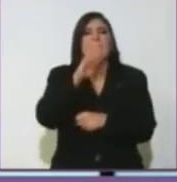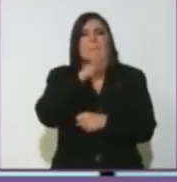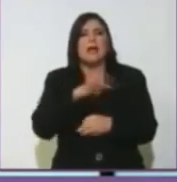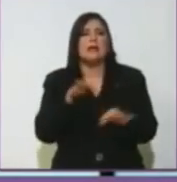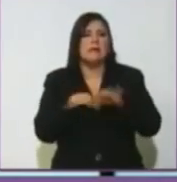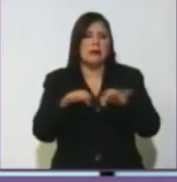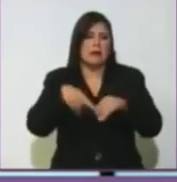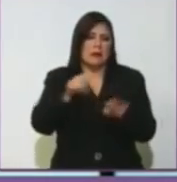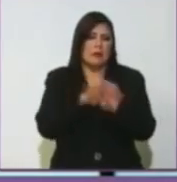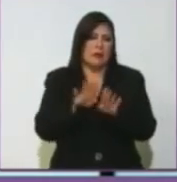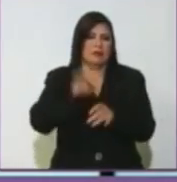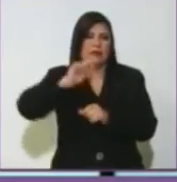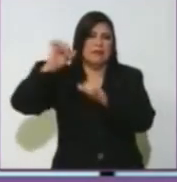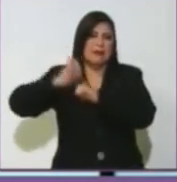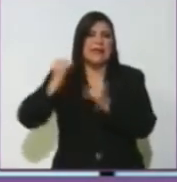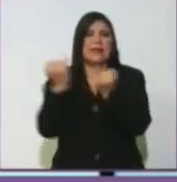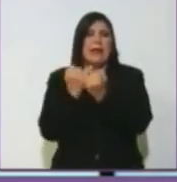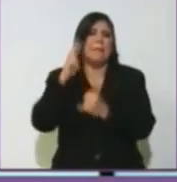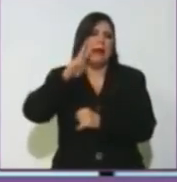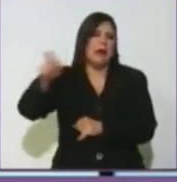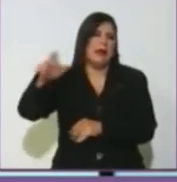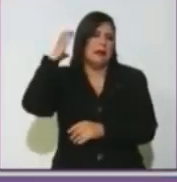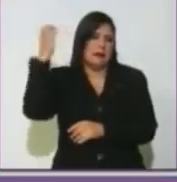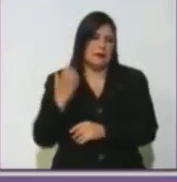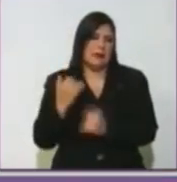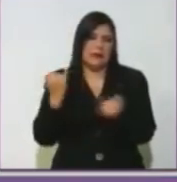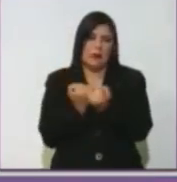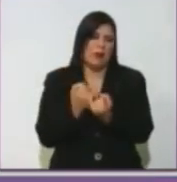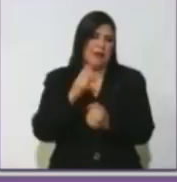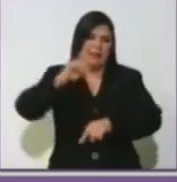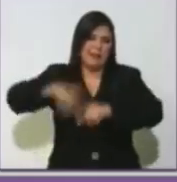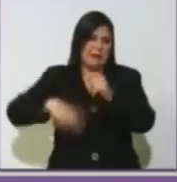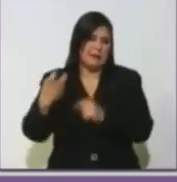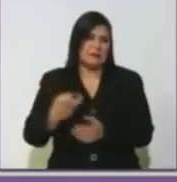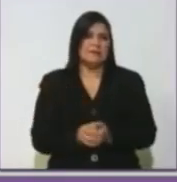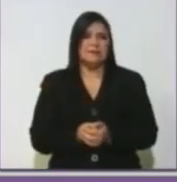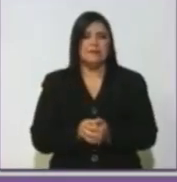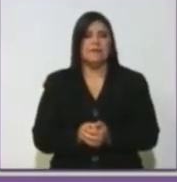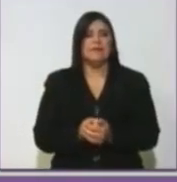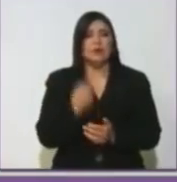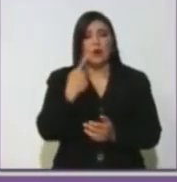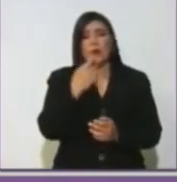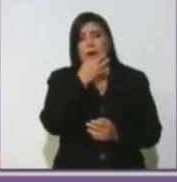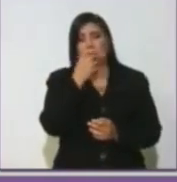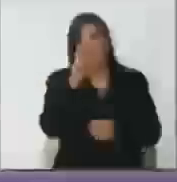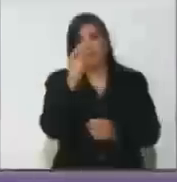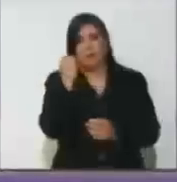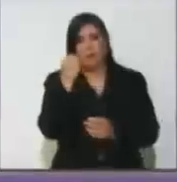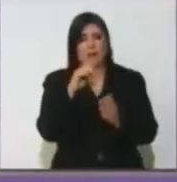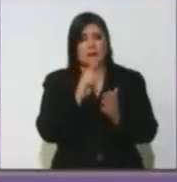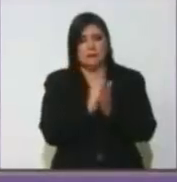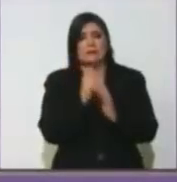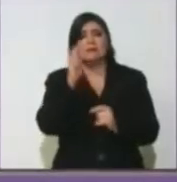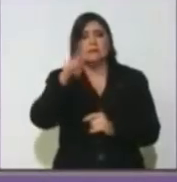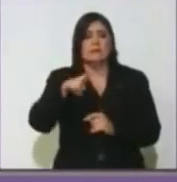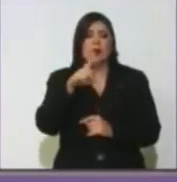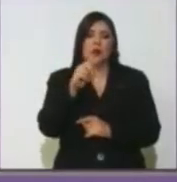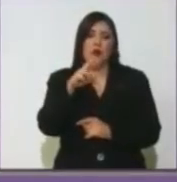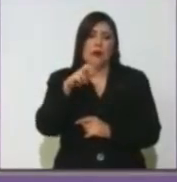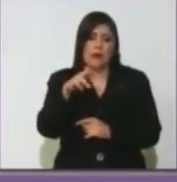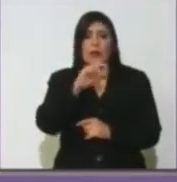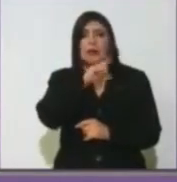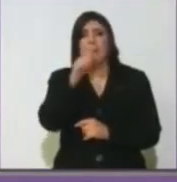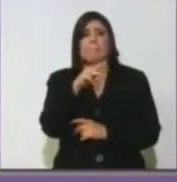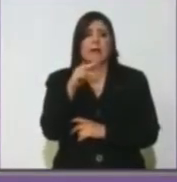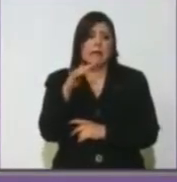como claudia en un minuto por 29 segundos te quedas de tiempo abonado y adelante lorena e inmediatamente después mariana